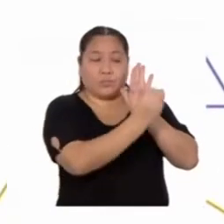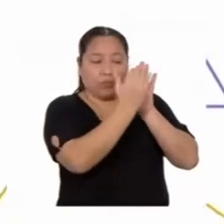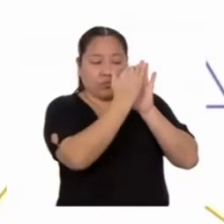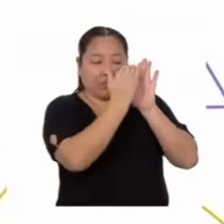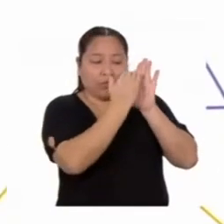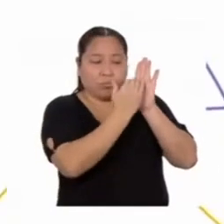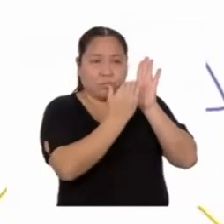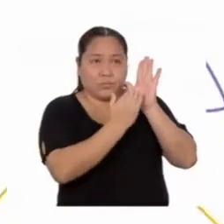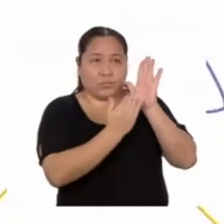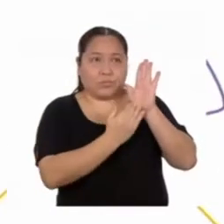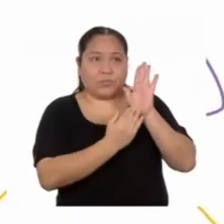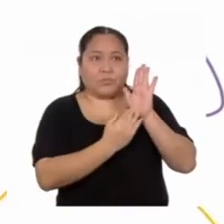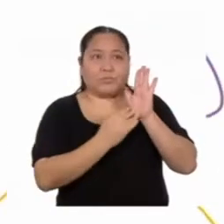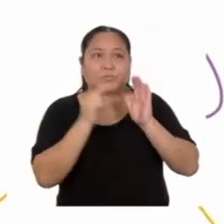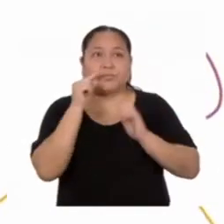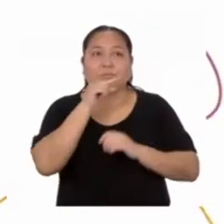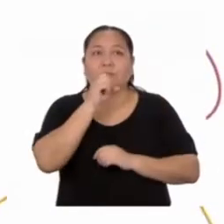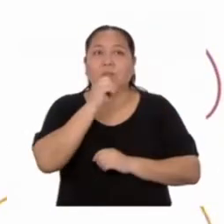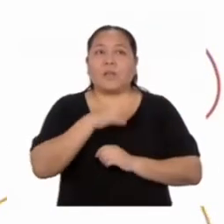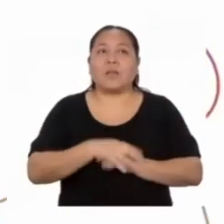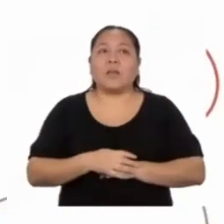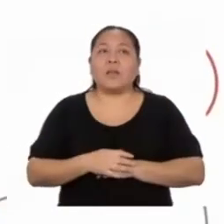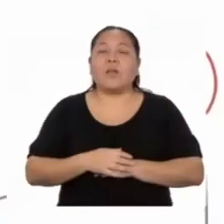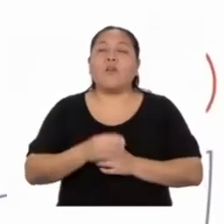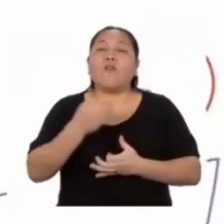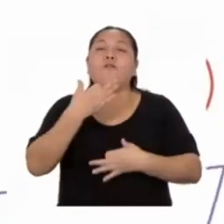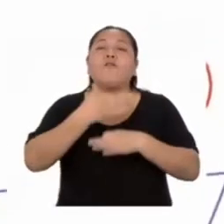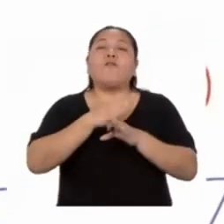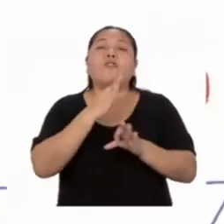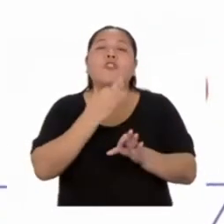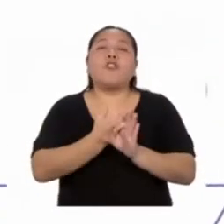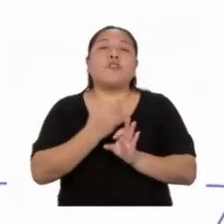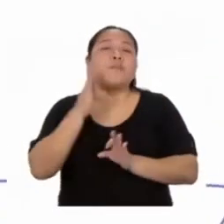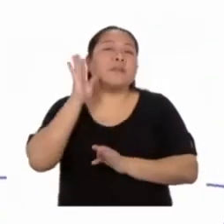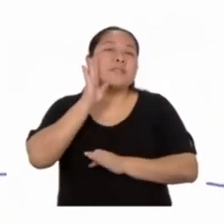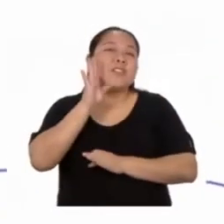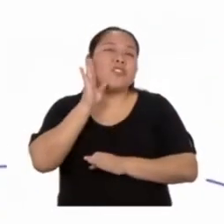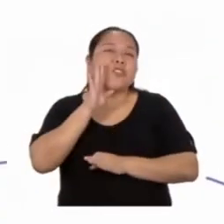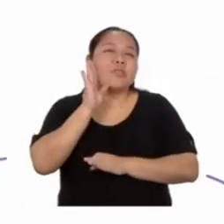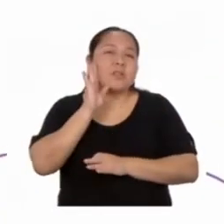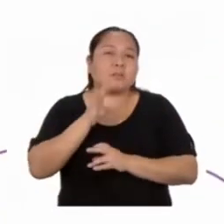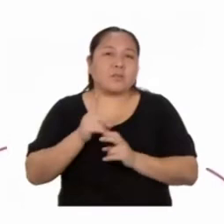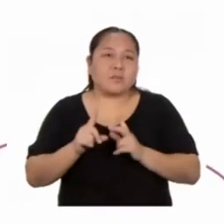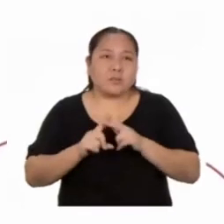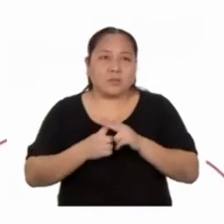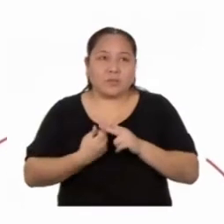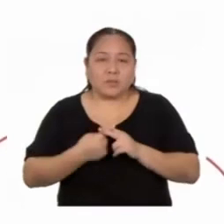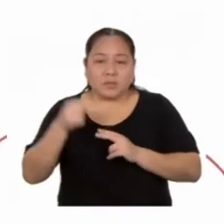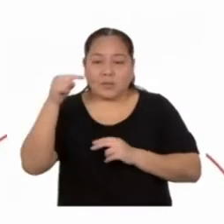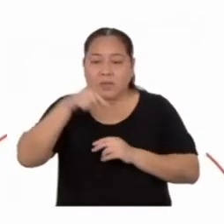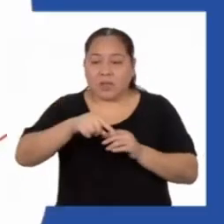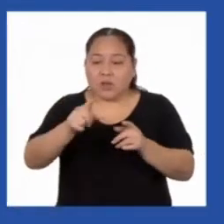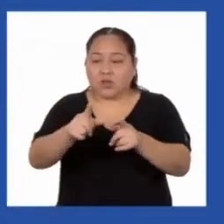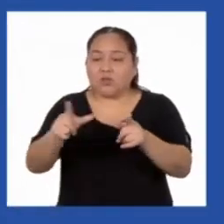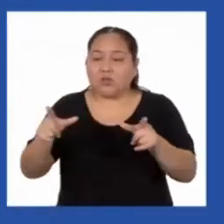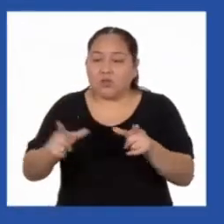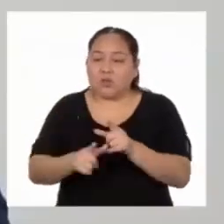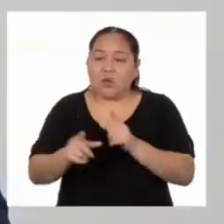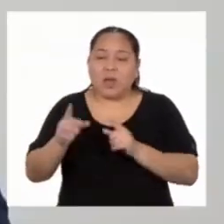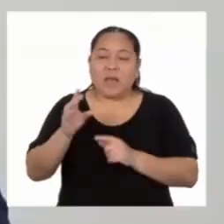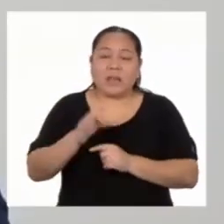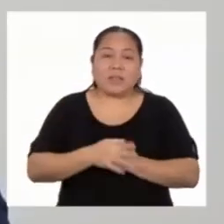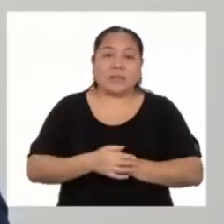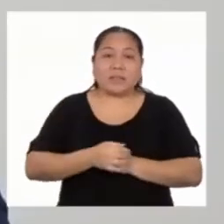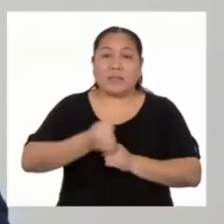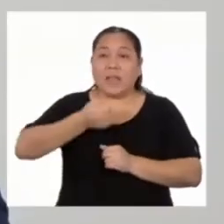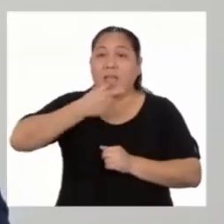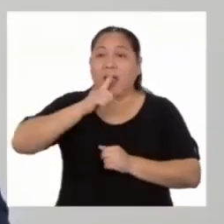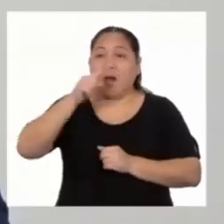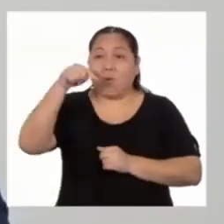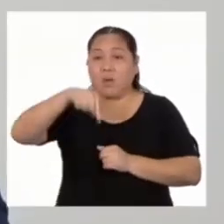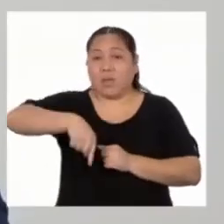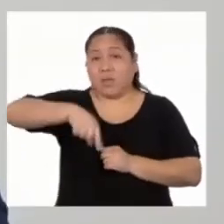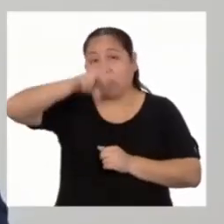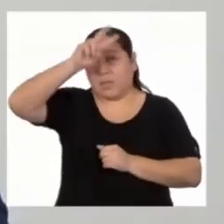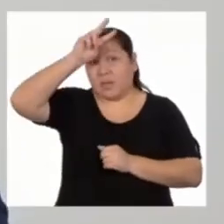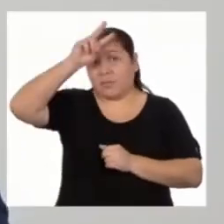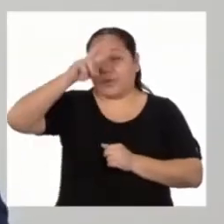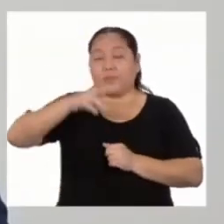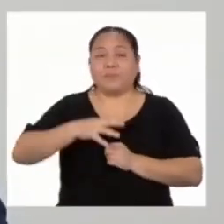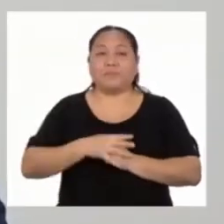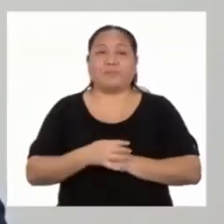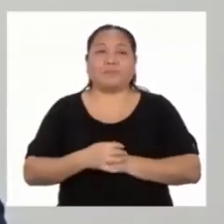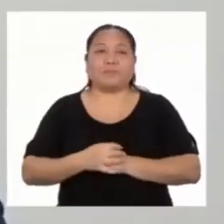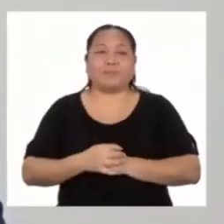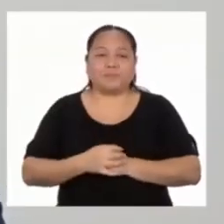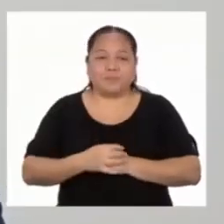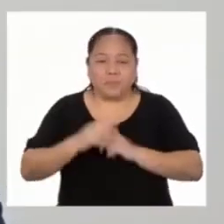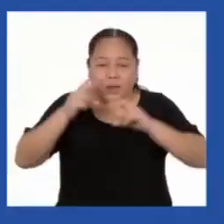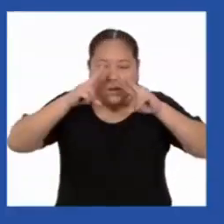aborda. Tipo de origen de contaminación de los recursos hídricos del Perú. Ahora,